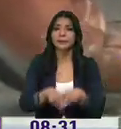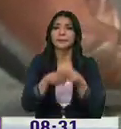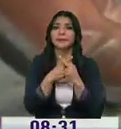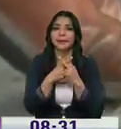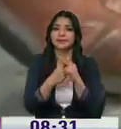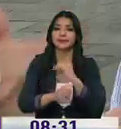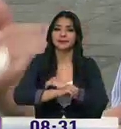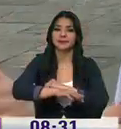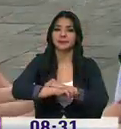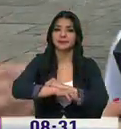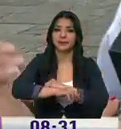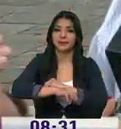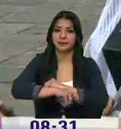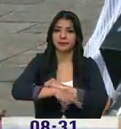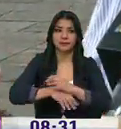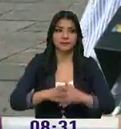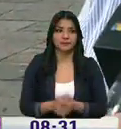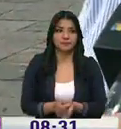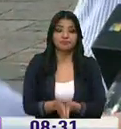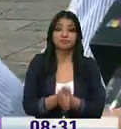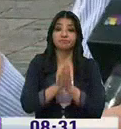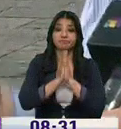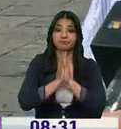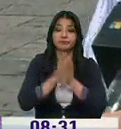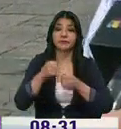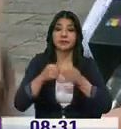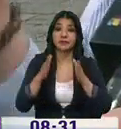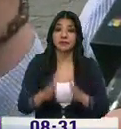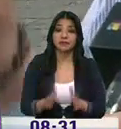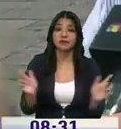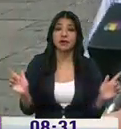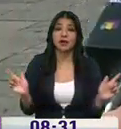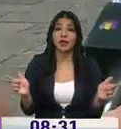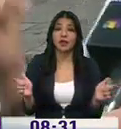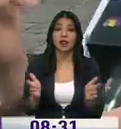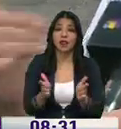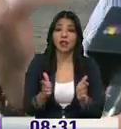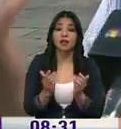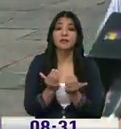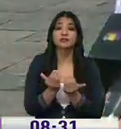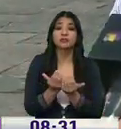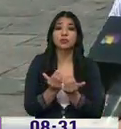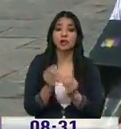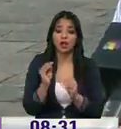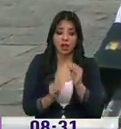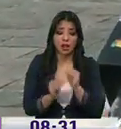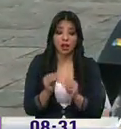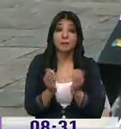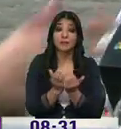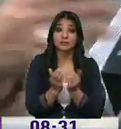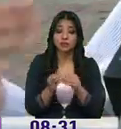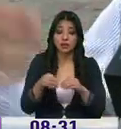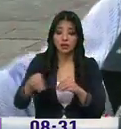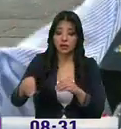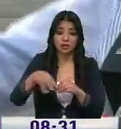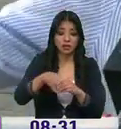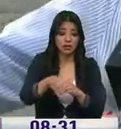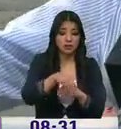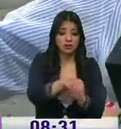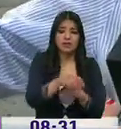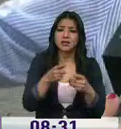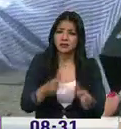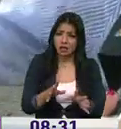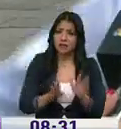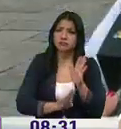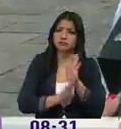campaña. Les vamos a pedir a los quiteños, reduzcamos, reciclemos, separemos la basura, porque ya tenemos que ir